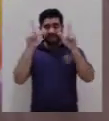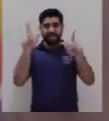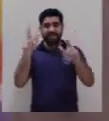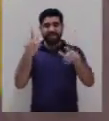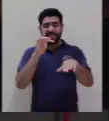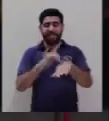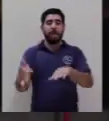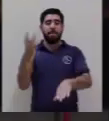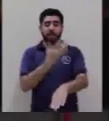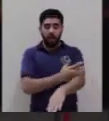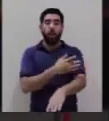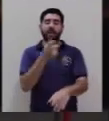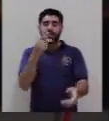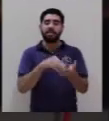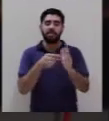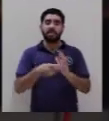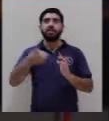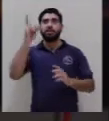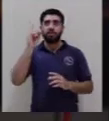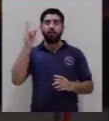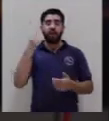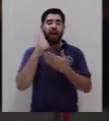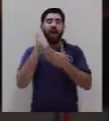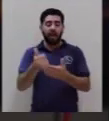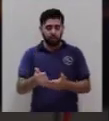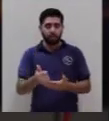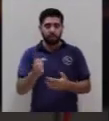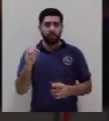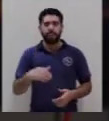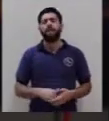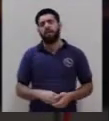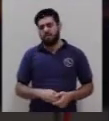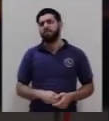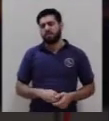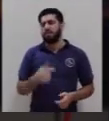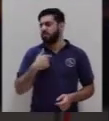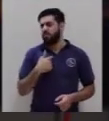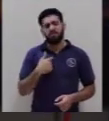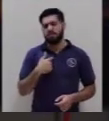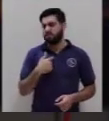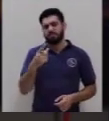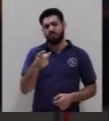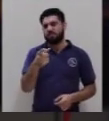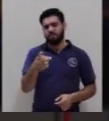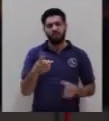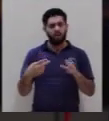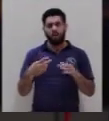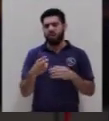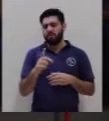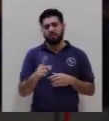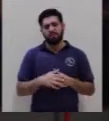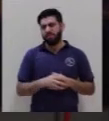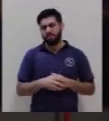ayuda. En okay. casa. Dirán los papás, sí, pero yo no me voy a poner a hacer recortes. ¿Quién? Ajá, eso le iba a